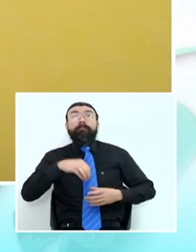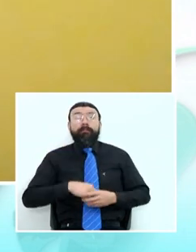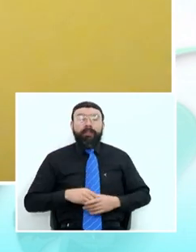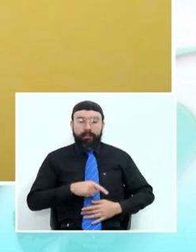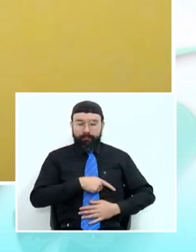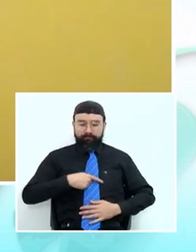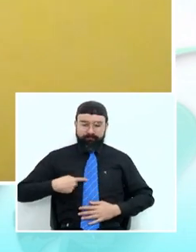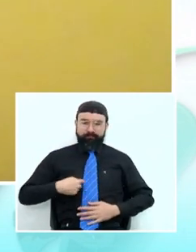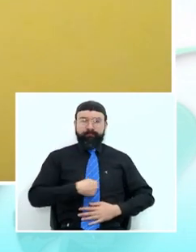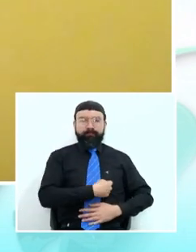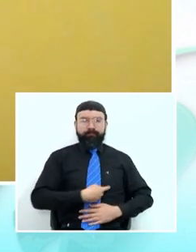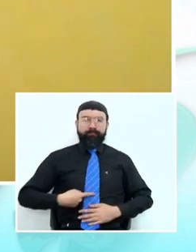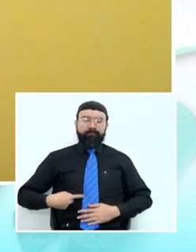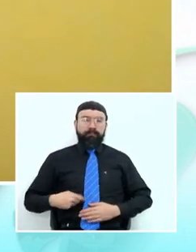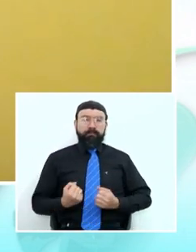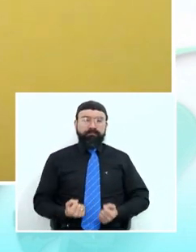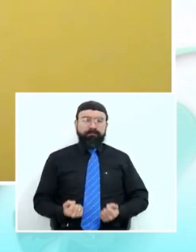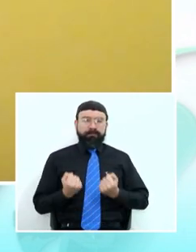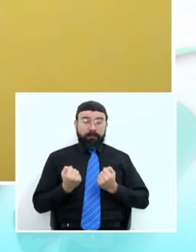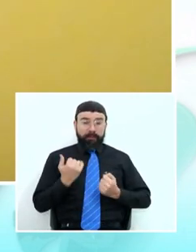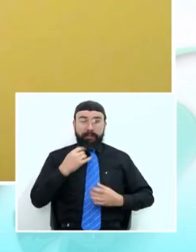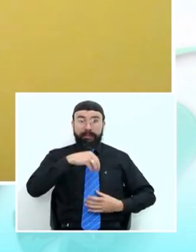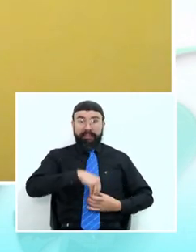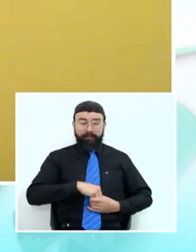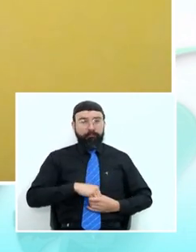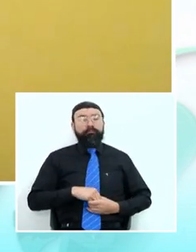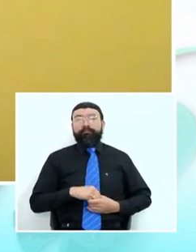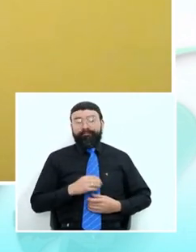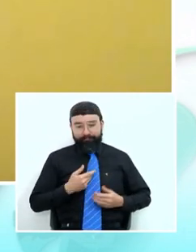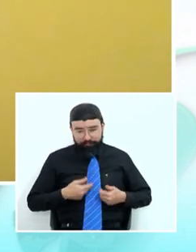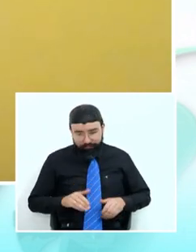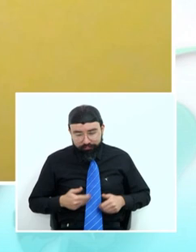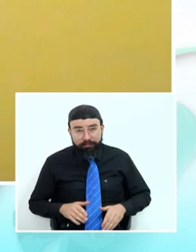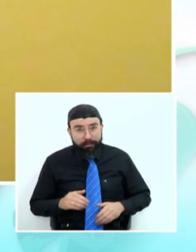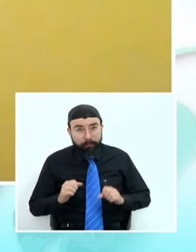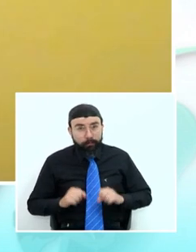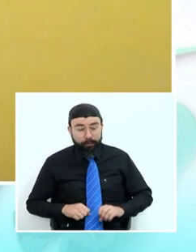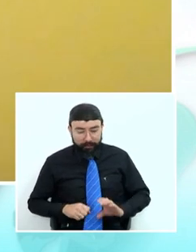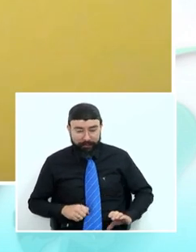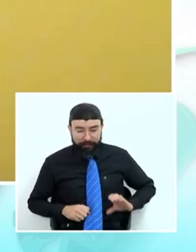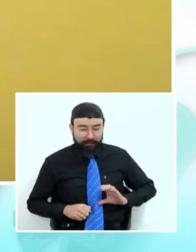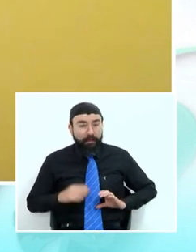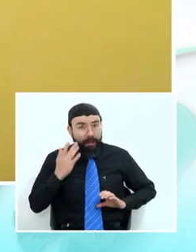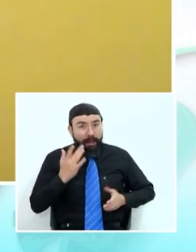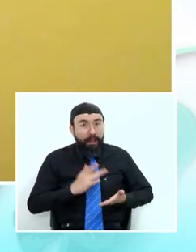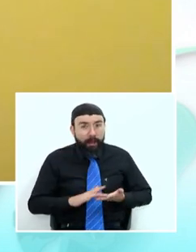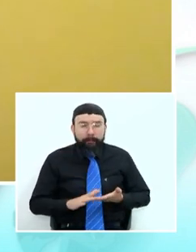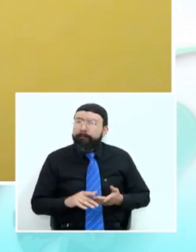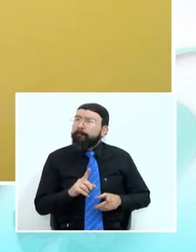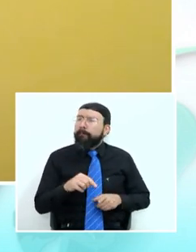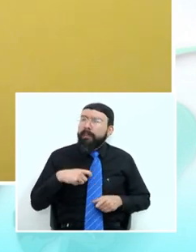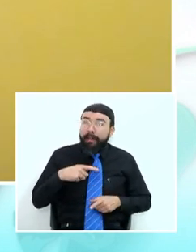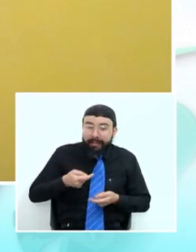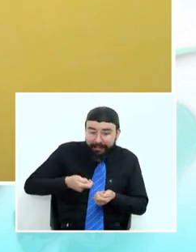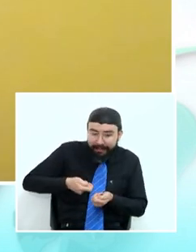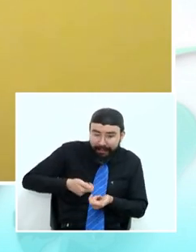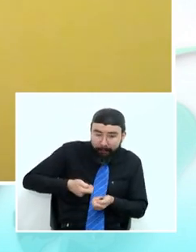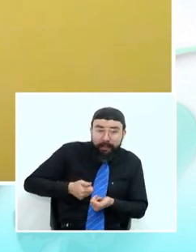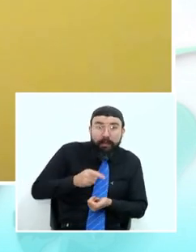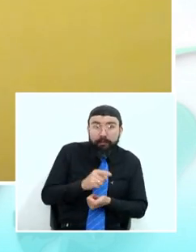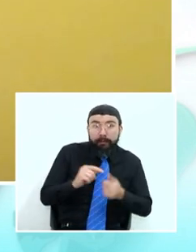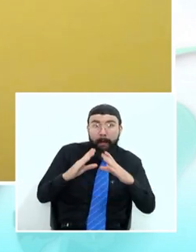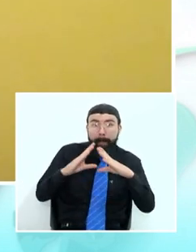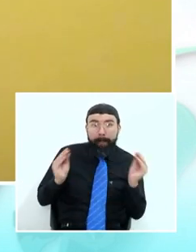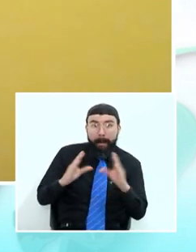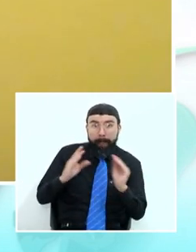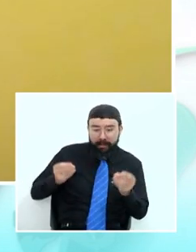especialmente en el intestino grueso. Y también quiero comentarle que tiene una sustancia, las semillas de la papaya,